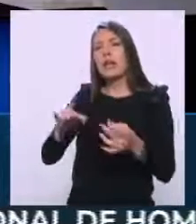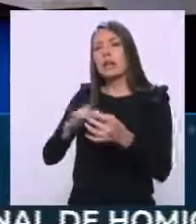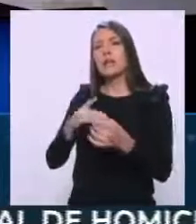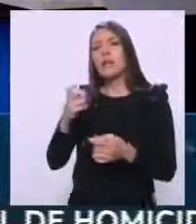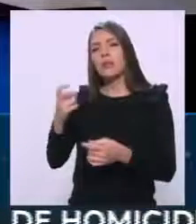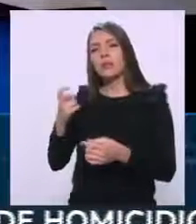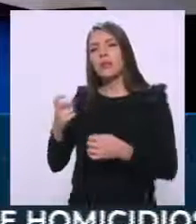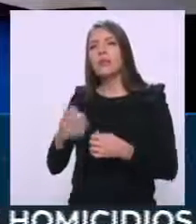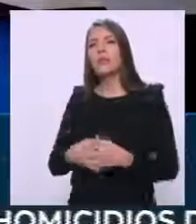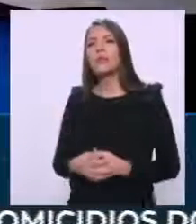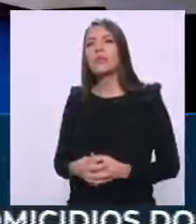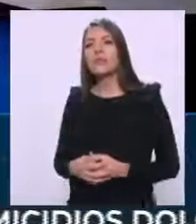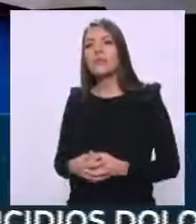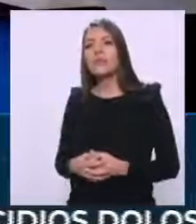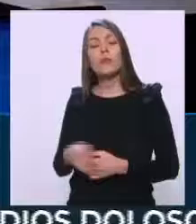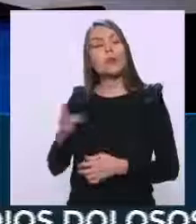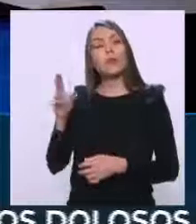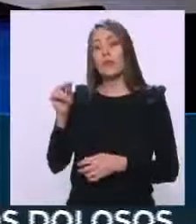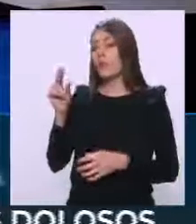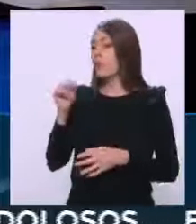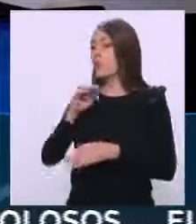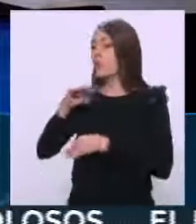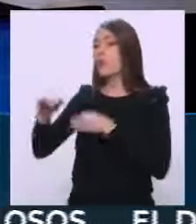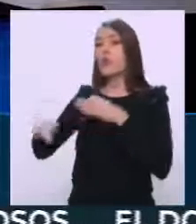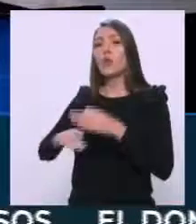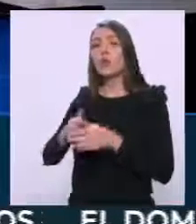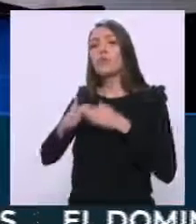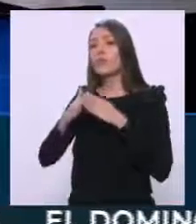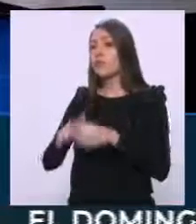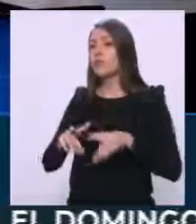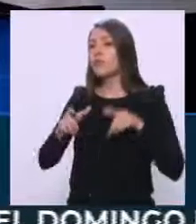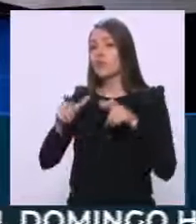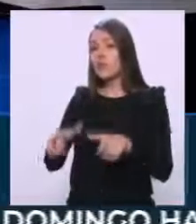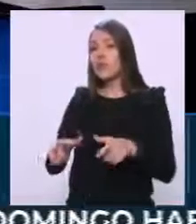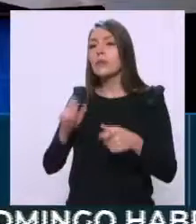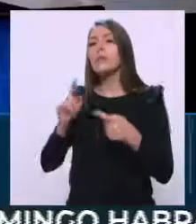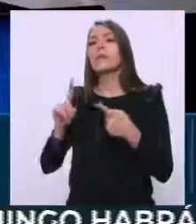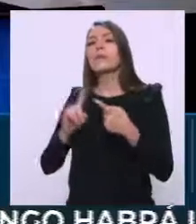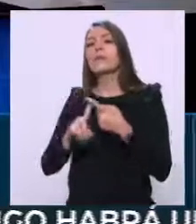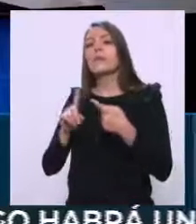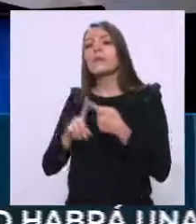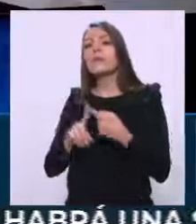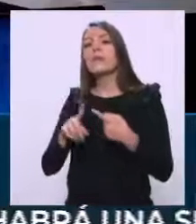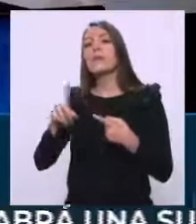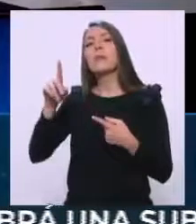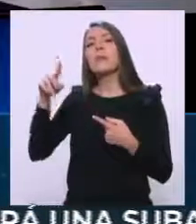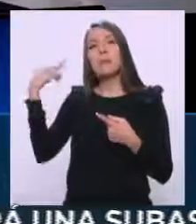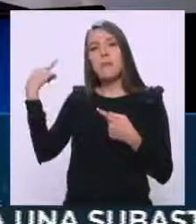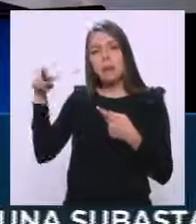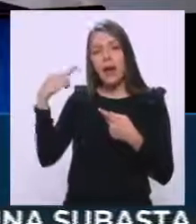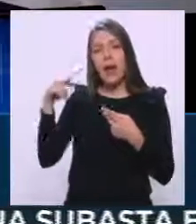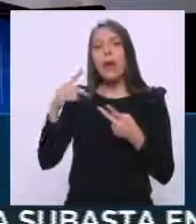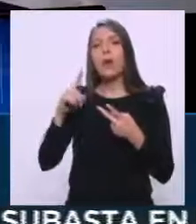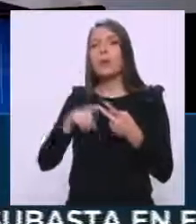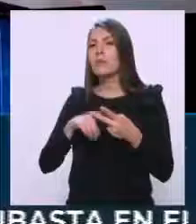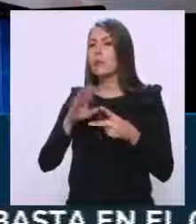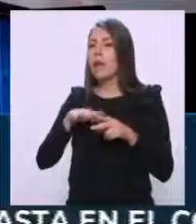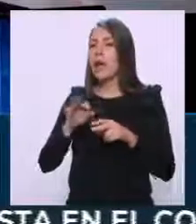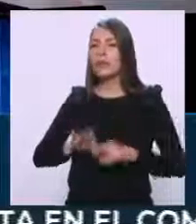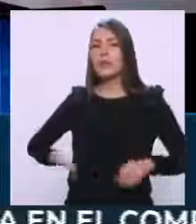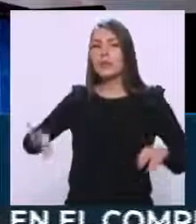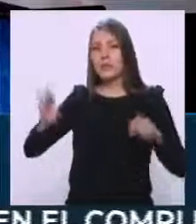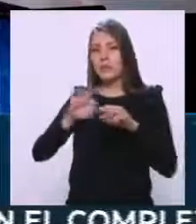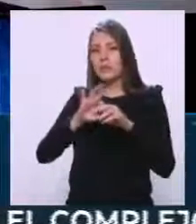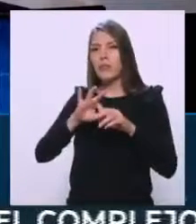auditorio. No son todos los puertos. Se tratan del puerto de Altamira en Tamaulipas, el puerto de Veracruz, que es el más importante en la